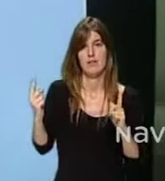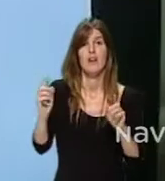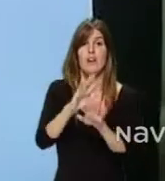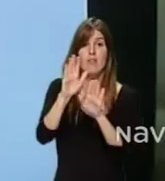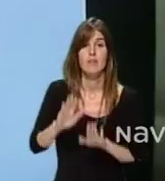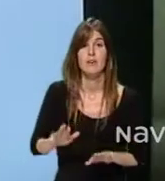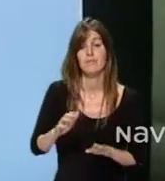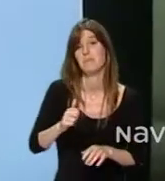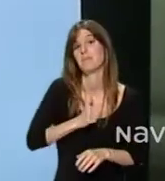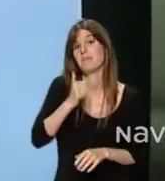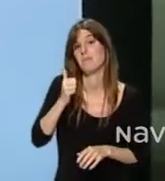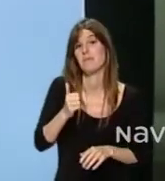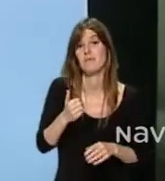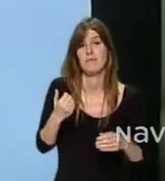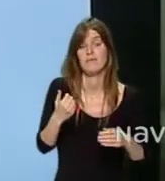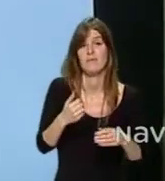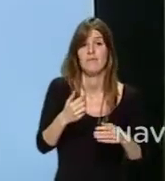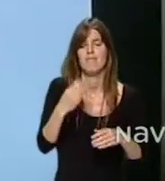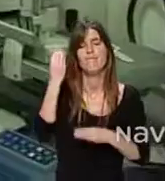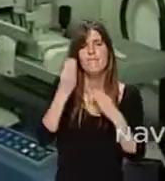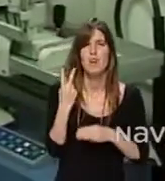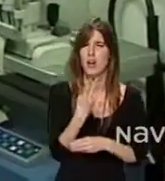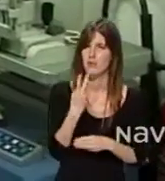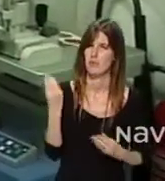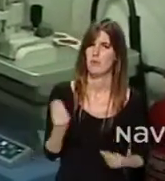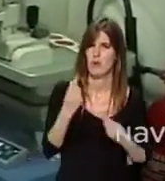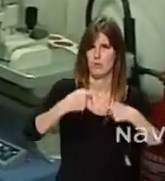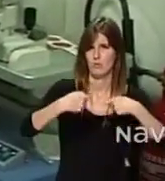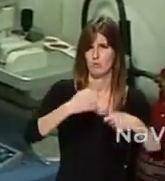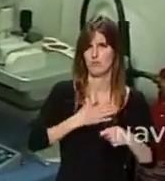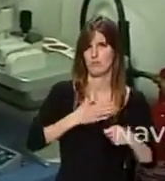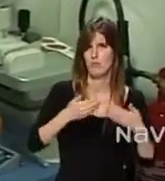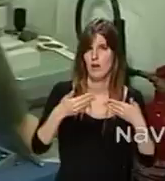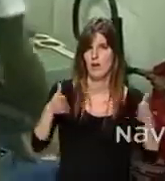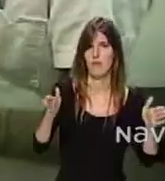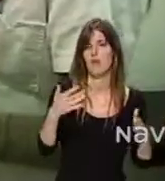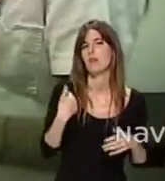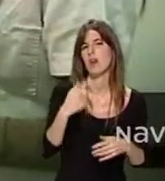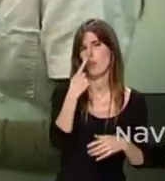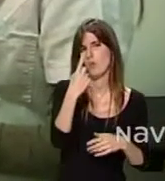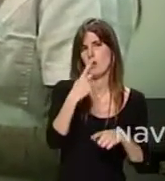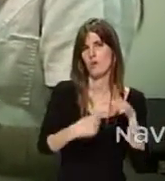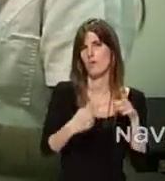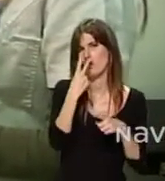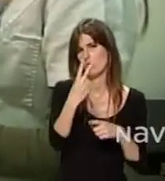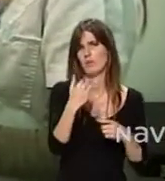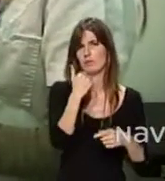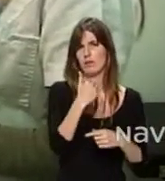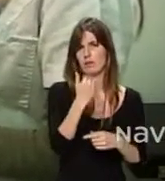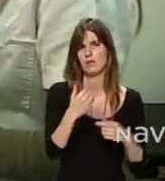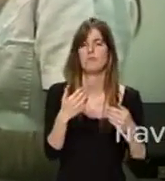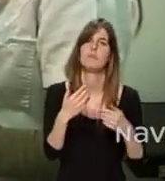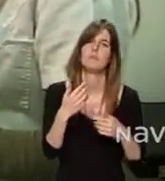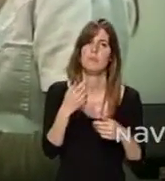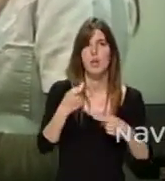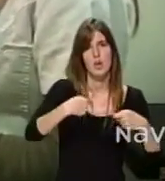final decidimos montar entre las dos la óptica, y ya llevamos un año y medio o dos años con